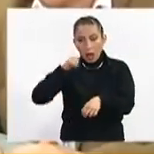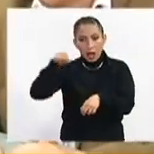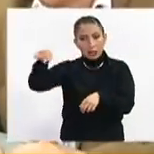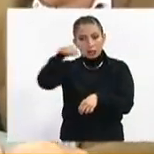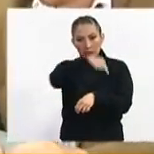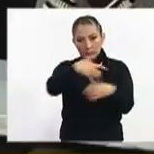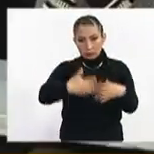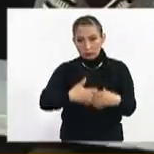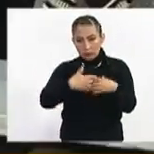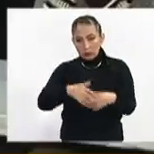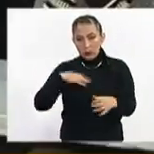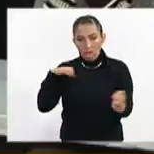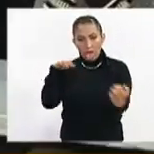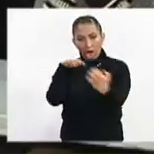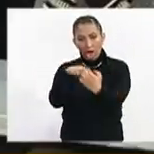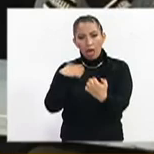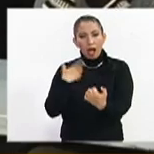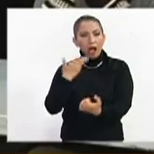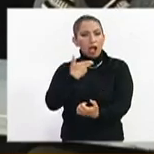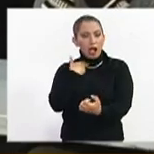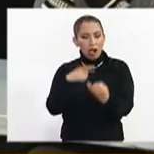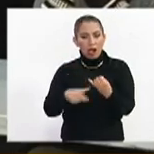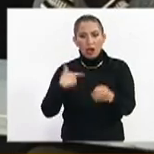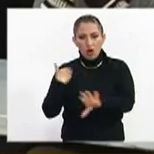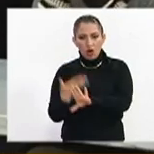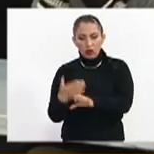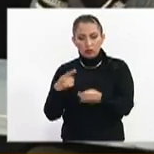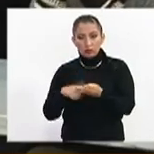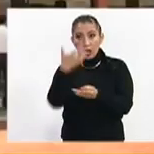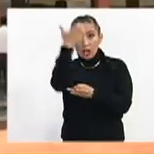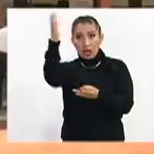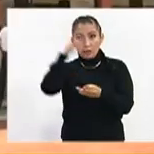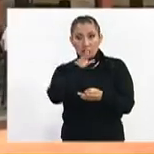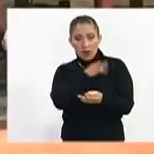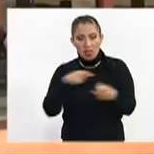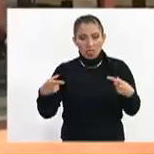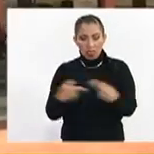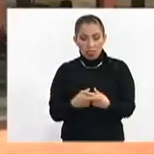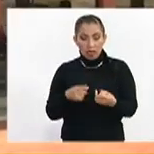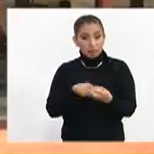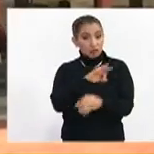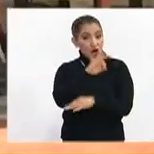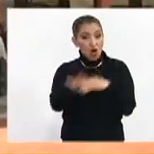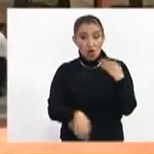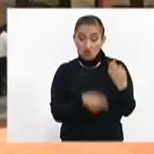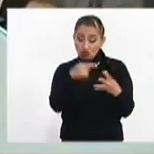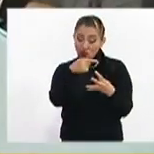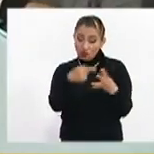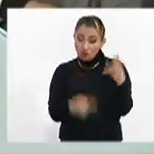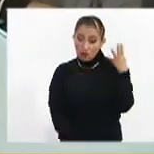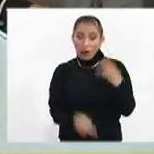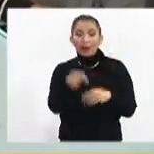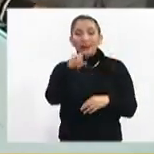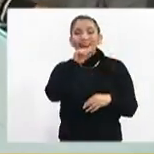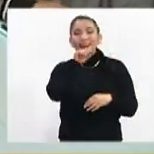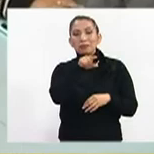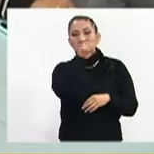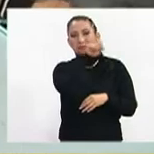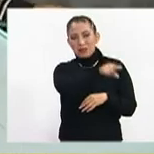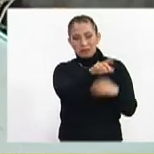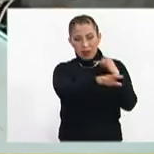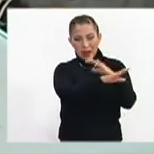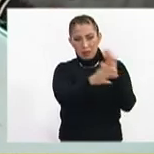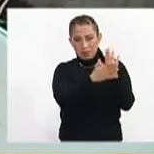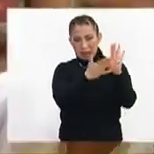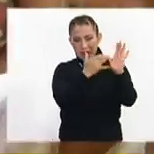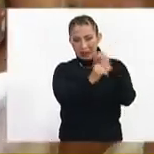Juárez, por delitos de homicidio, lesiones ambientales, en fin. También en algunas